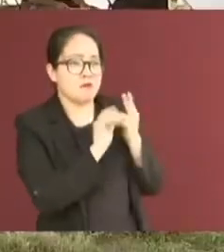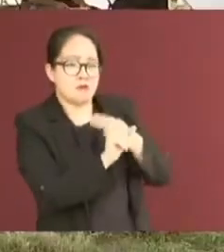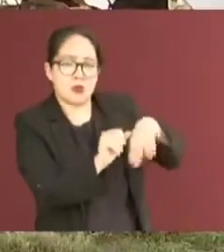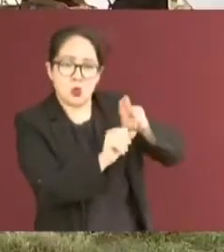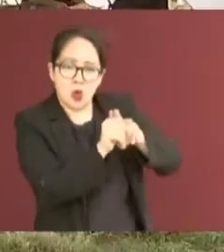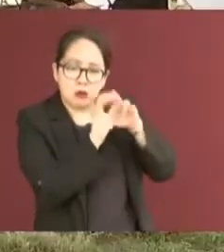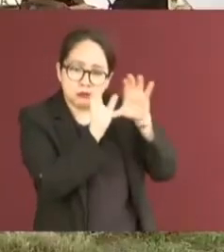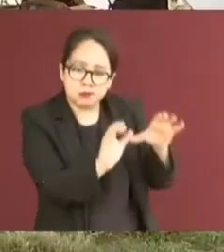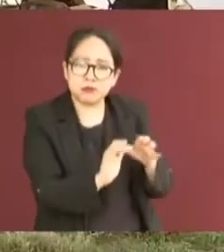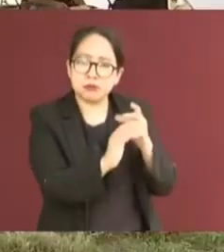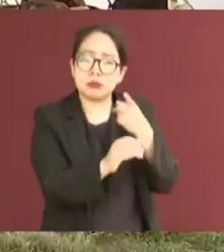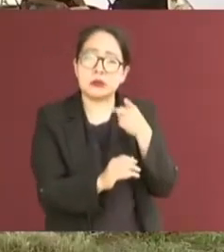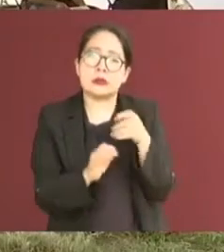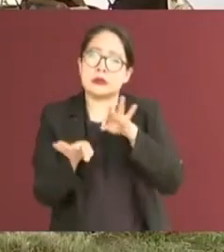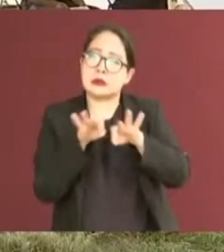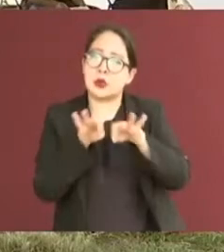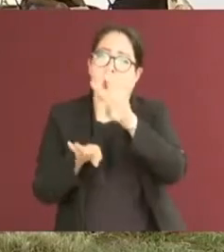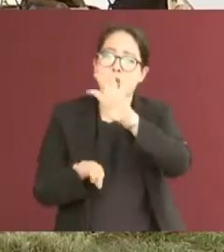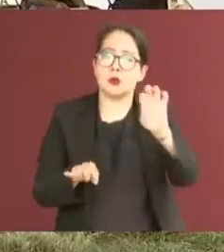trabajo de